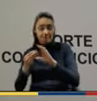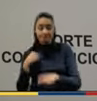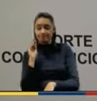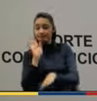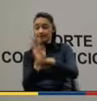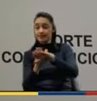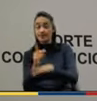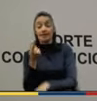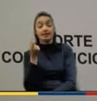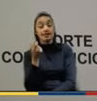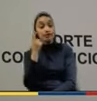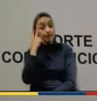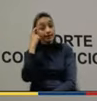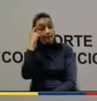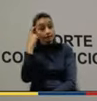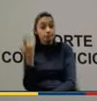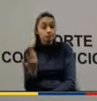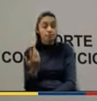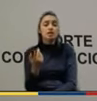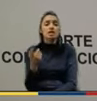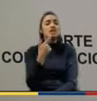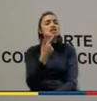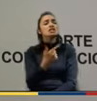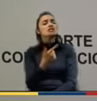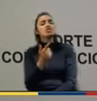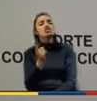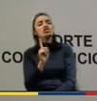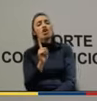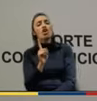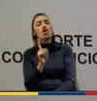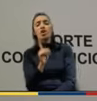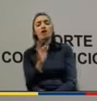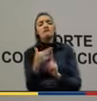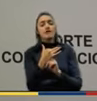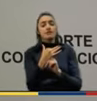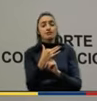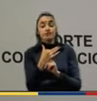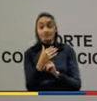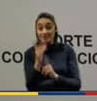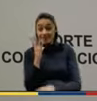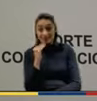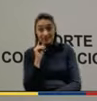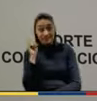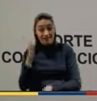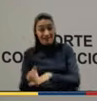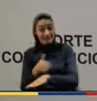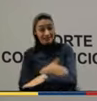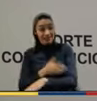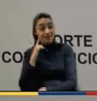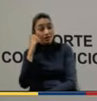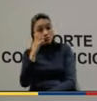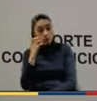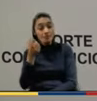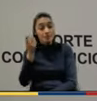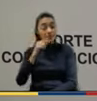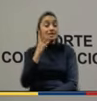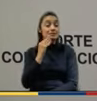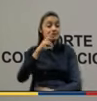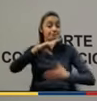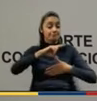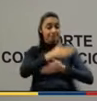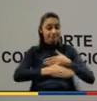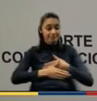enormes riesgos, porque a pesar de que hoy se diga que no es vinculante, la experiencia de Europa y de América Latina demuestra que esas